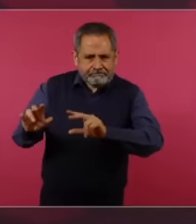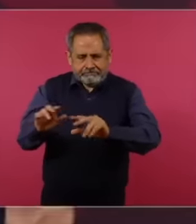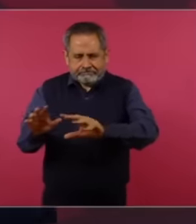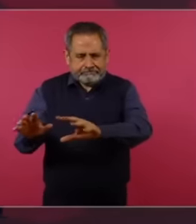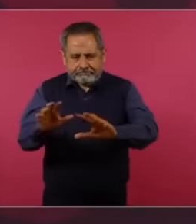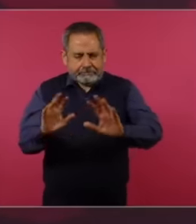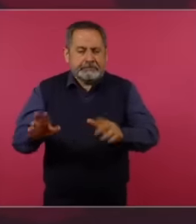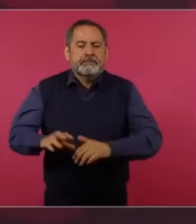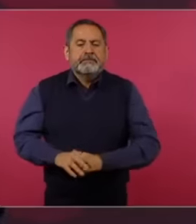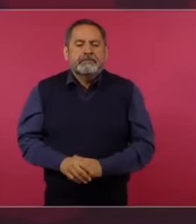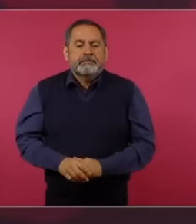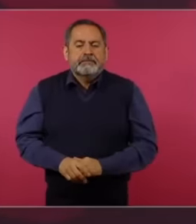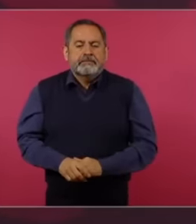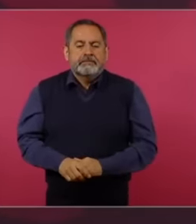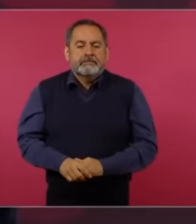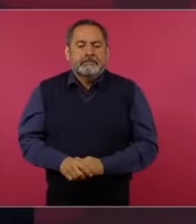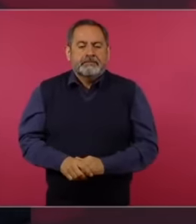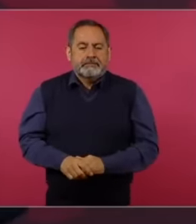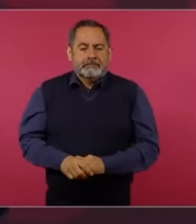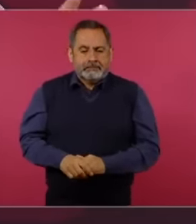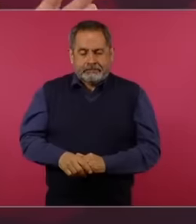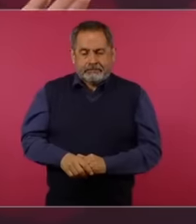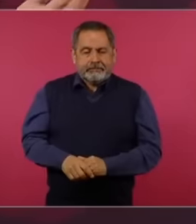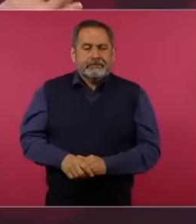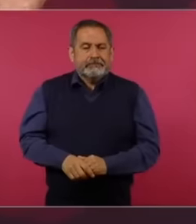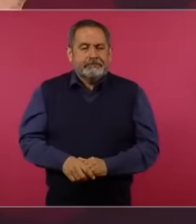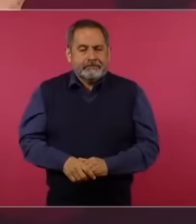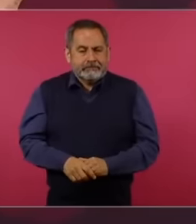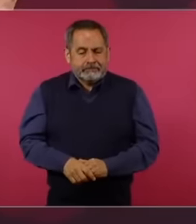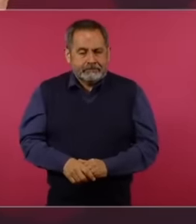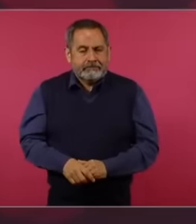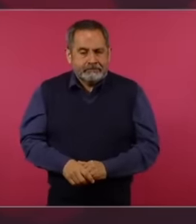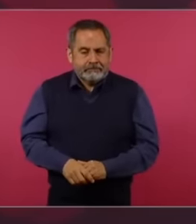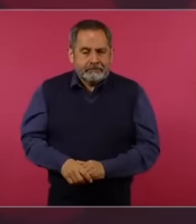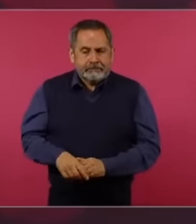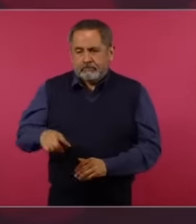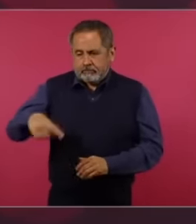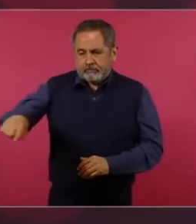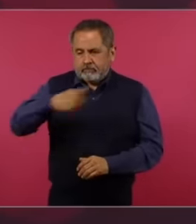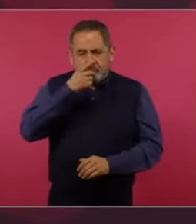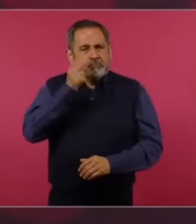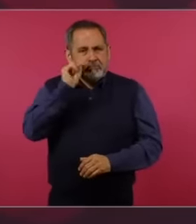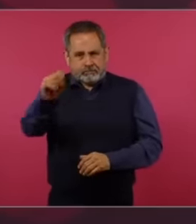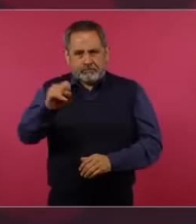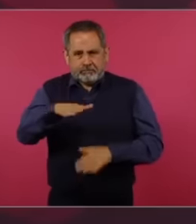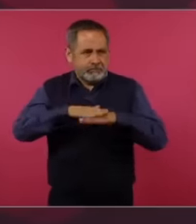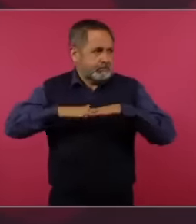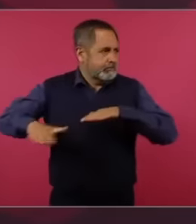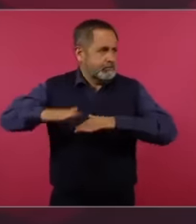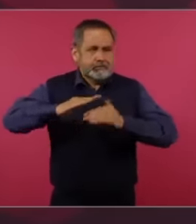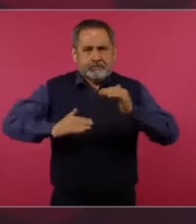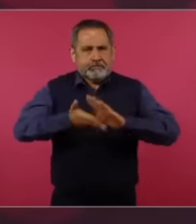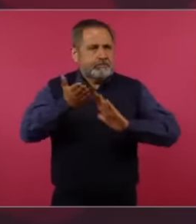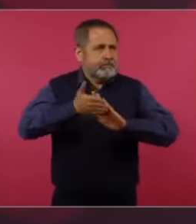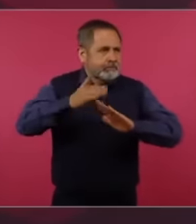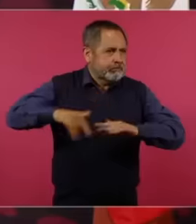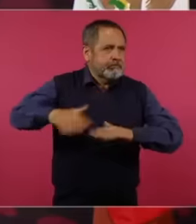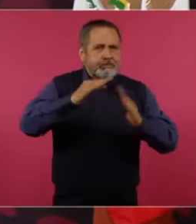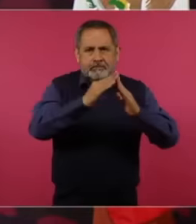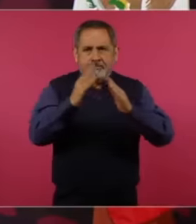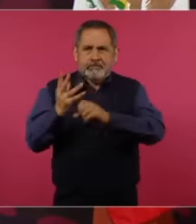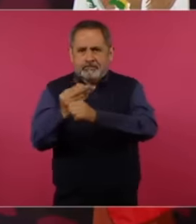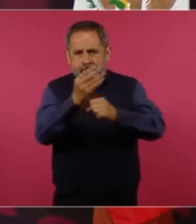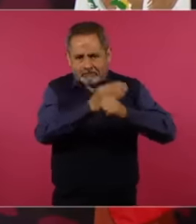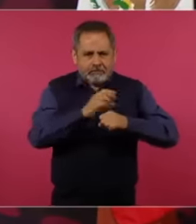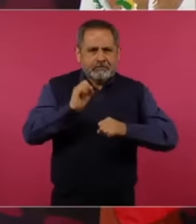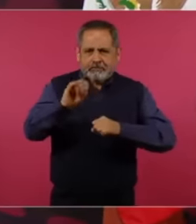O sea, se acordó, bueno, sí el memorial, sí el mejoramiento de las viviendas, sí